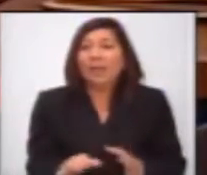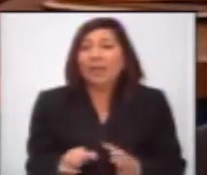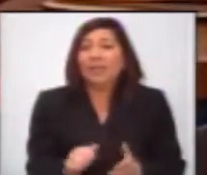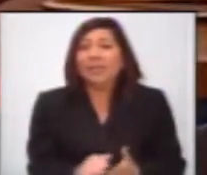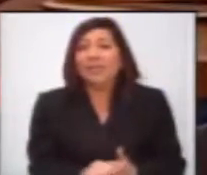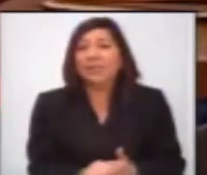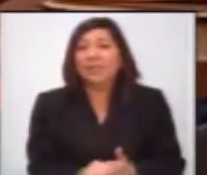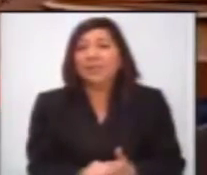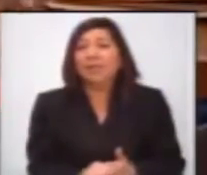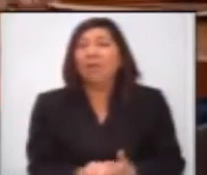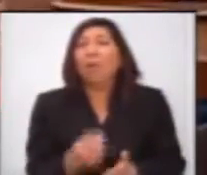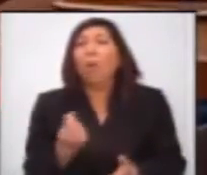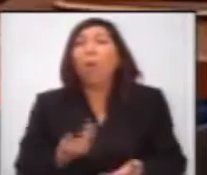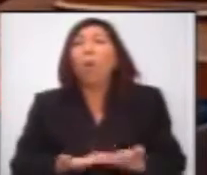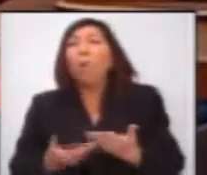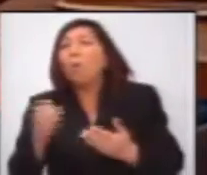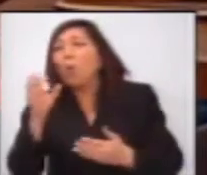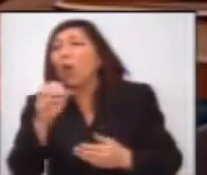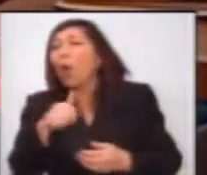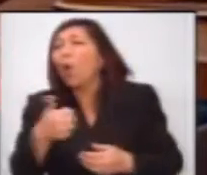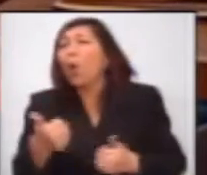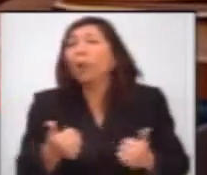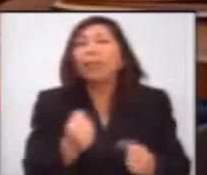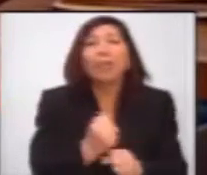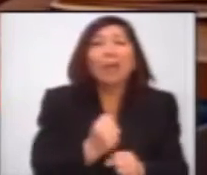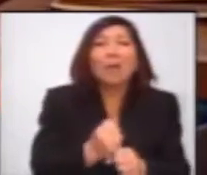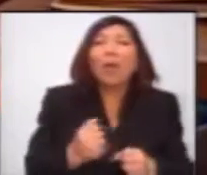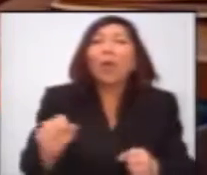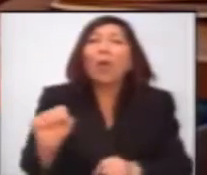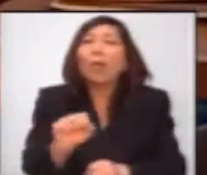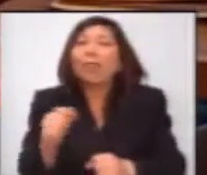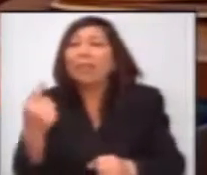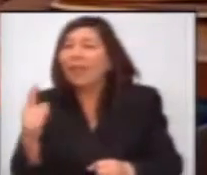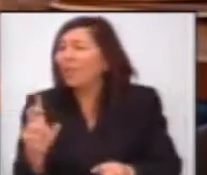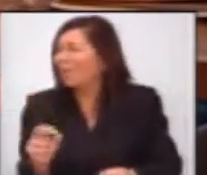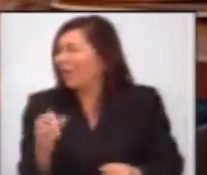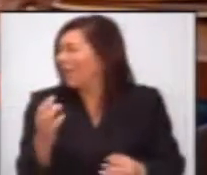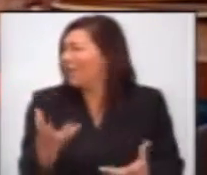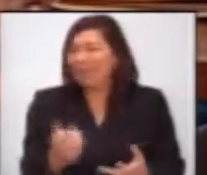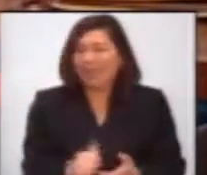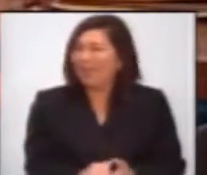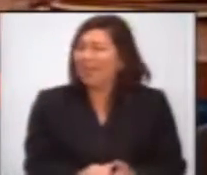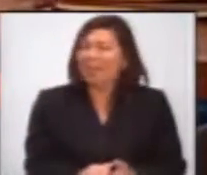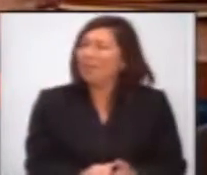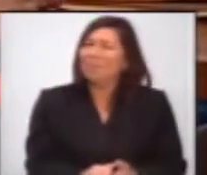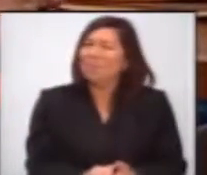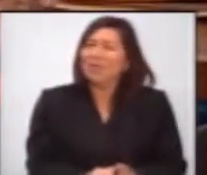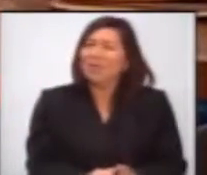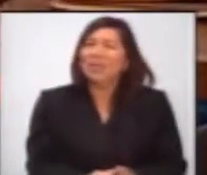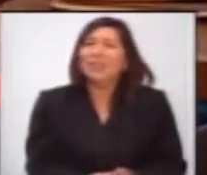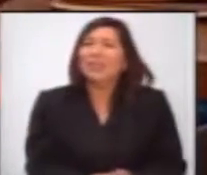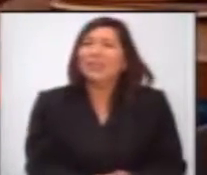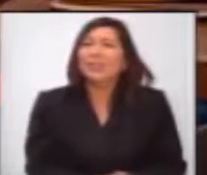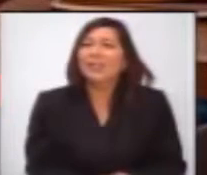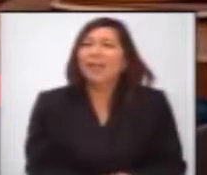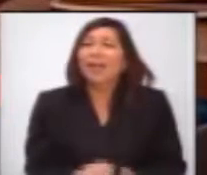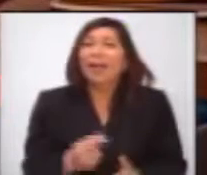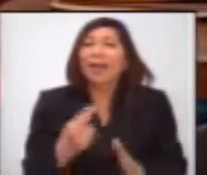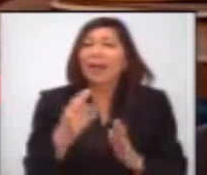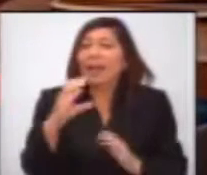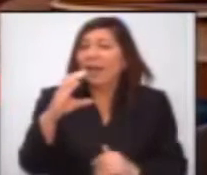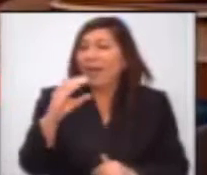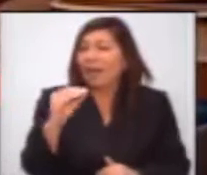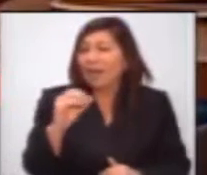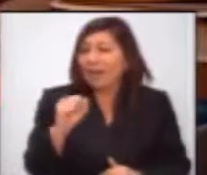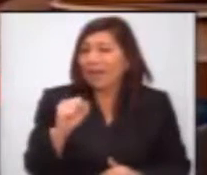dedicar a cachuelear, a buscar otro trabajo. Y eso no queremos en las instituciones del Perú. El régimen